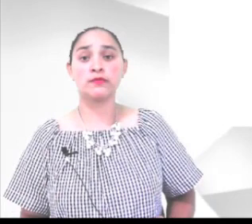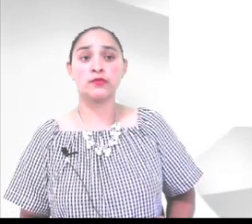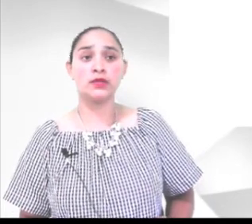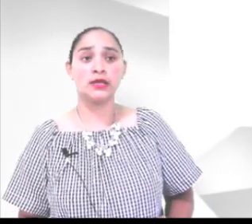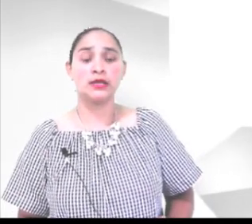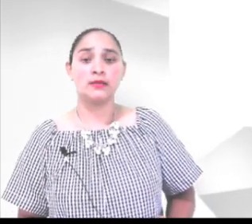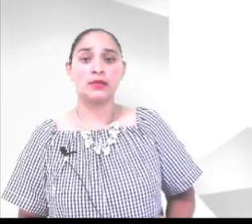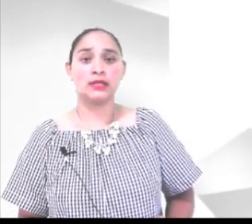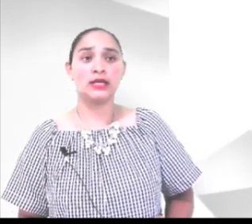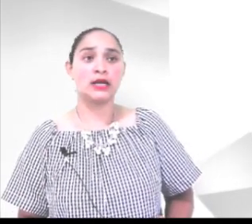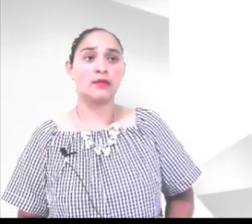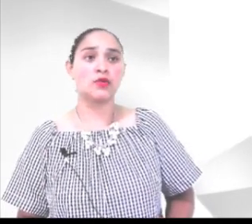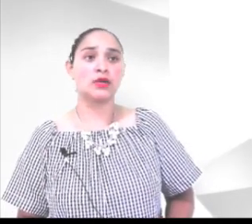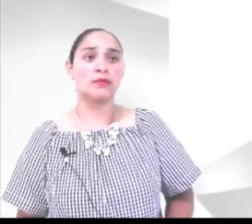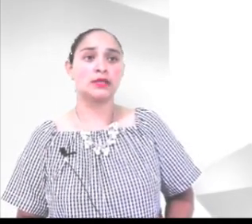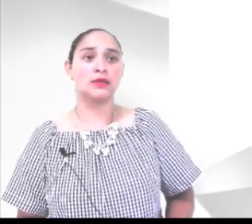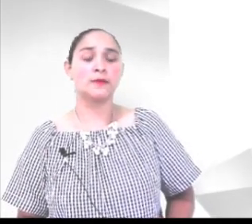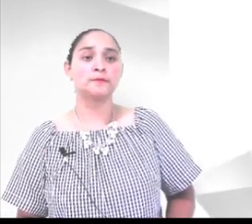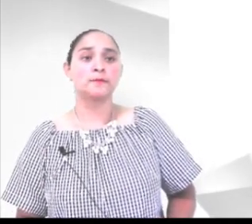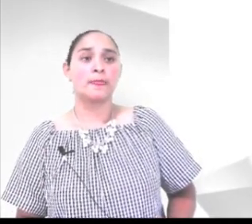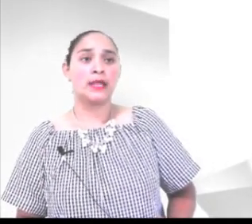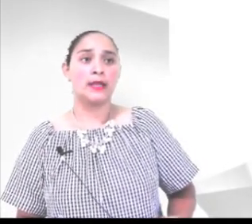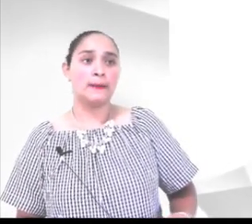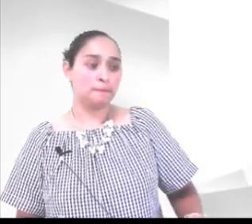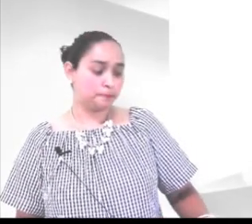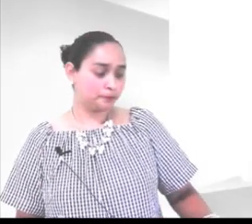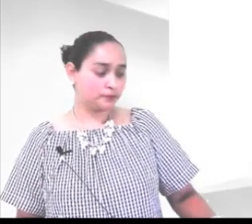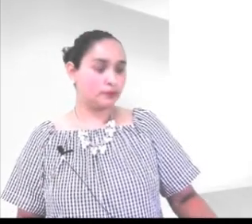árboles, eso influye, ¿verdad?, en el cambio climático.